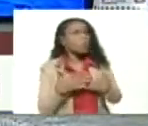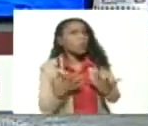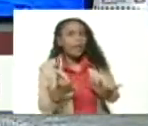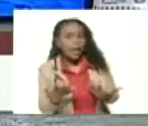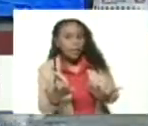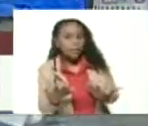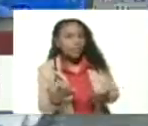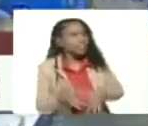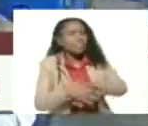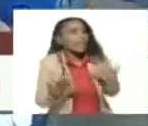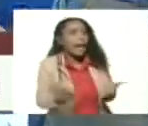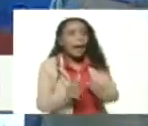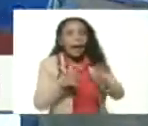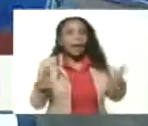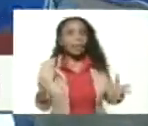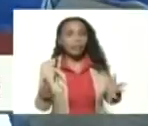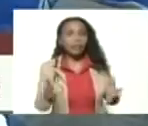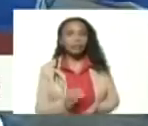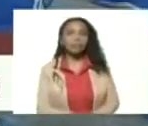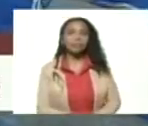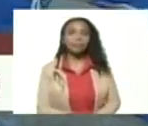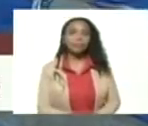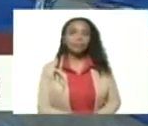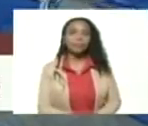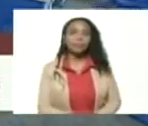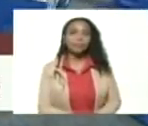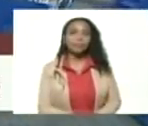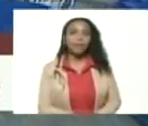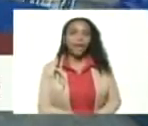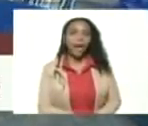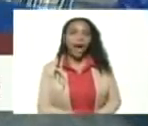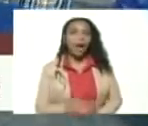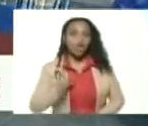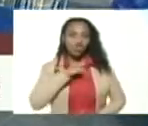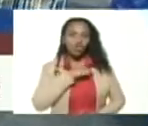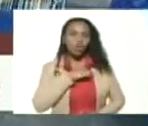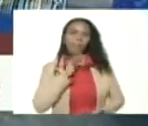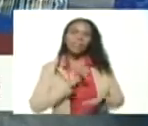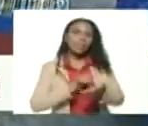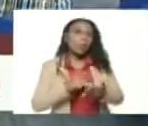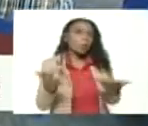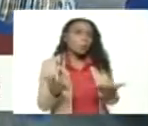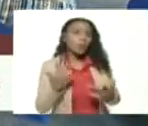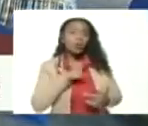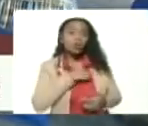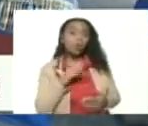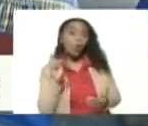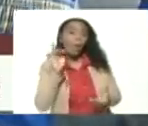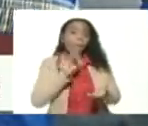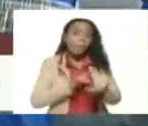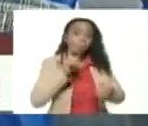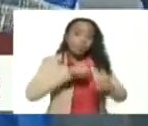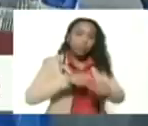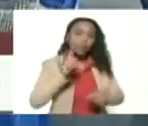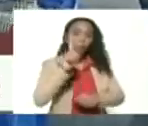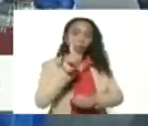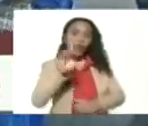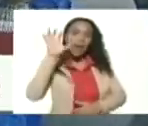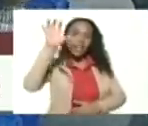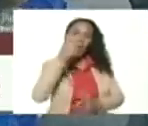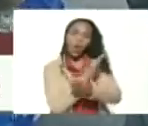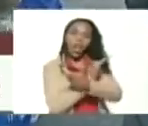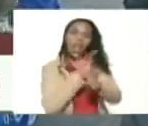qué es lo más grande a lo que pertenecemos. Somos parte de una nación